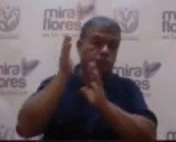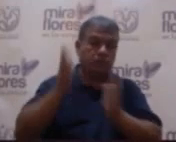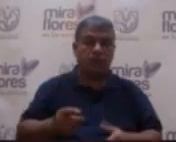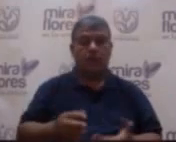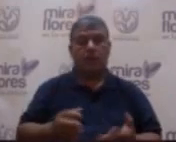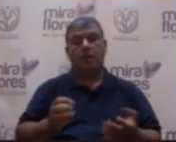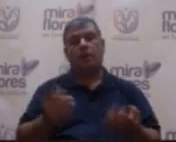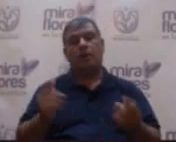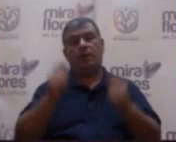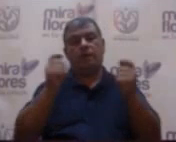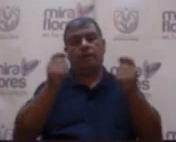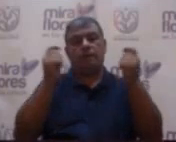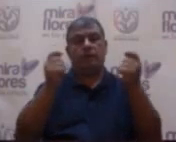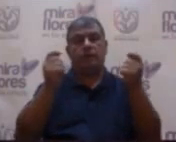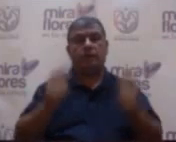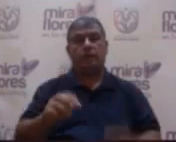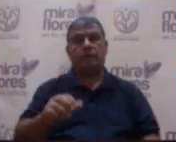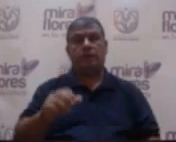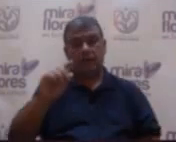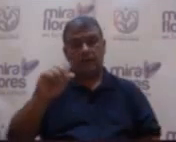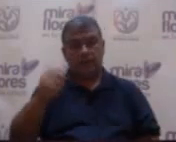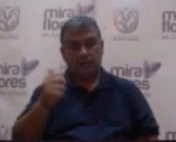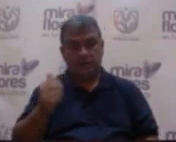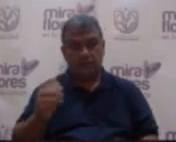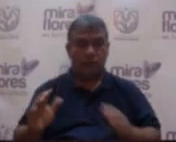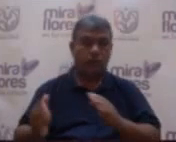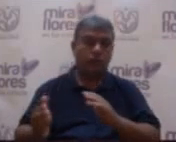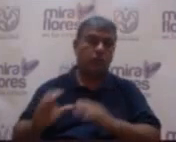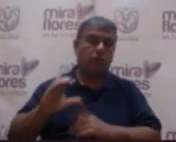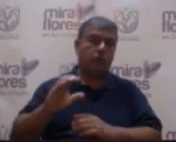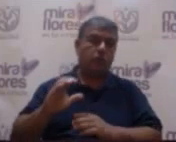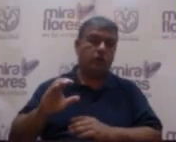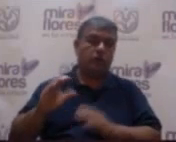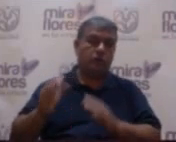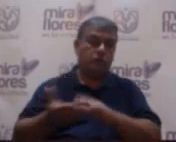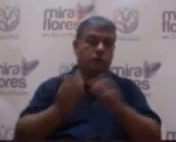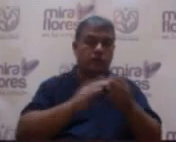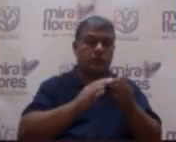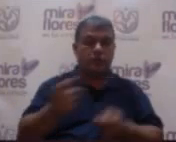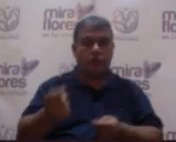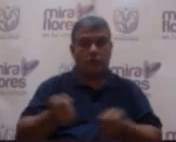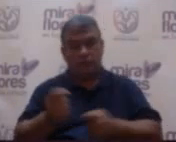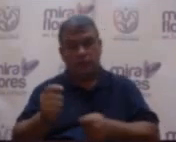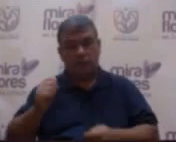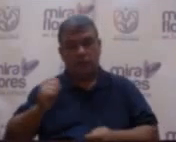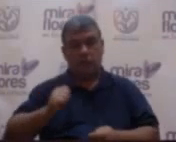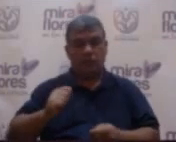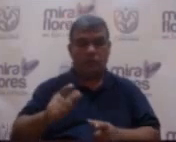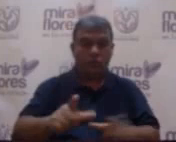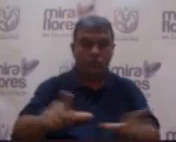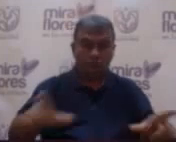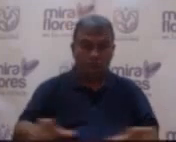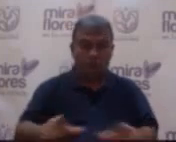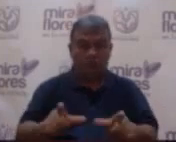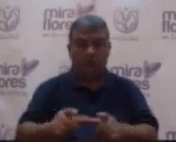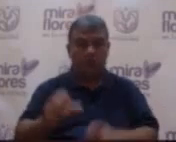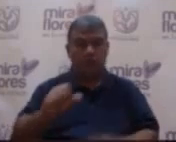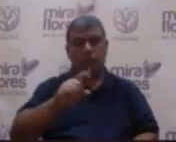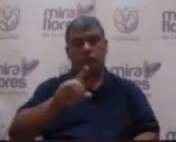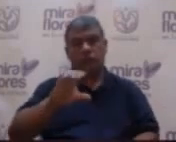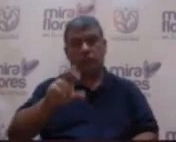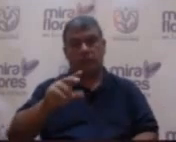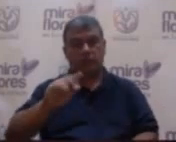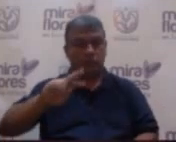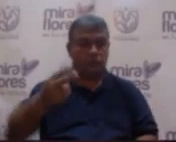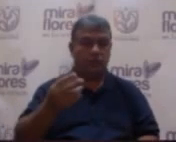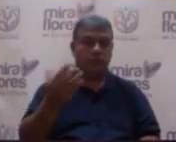evento 10ª Cumbre Hemisférica de Ciudades y Gobiernos Locales, Experiencia América, Sucre 2016,